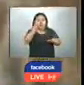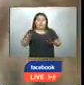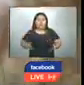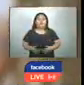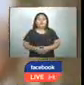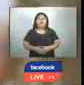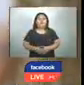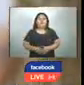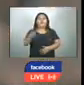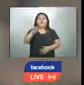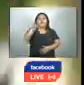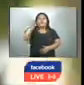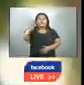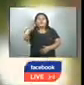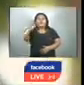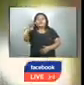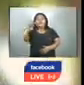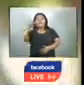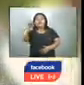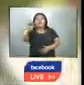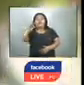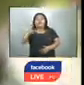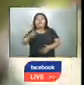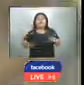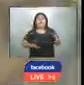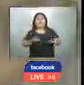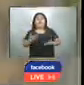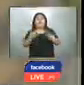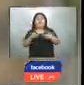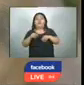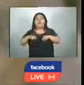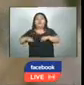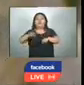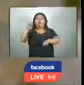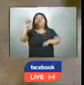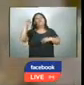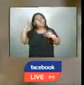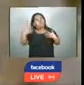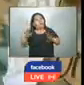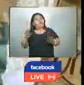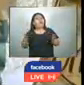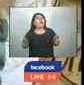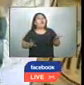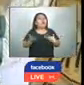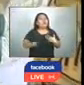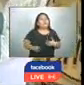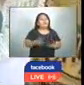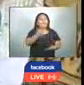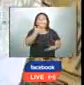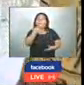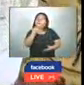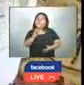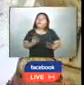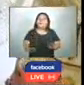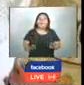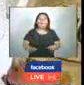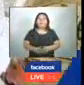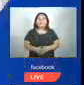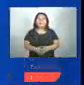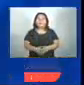Orígenes ya se encuentra disponible en los supermercados para que los salvadoreños disfruten de su inigualable sabor.